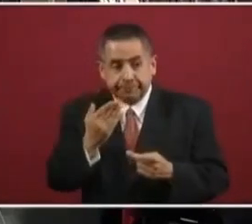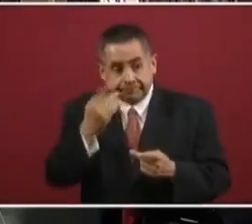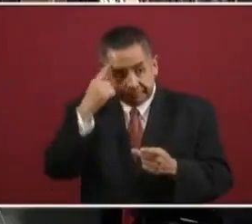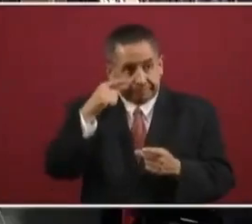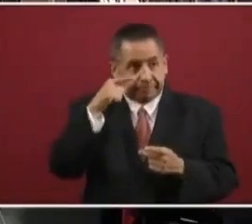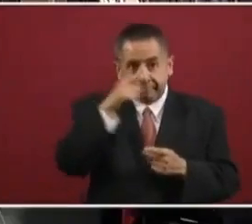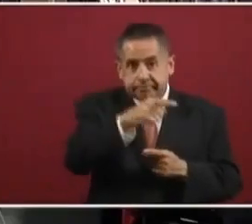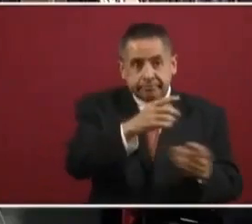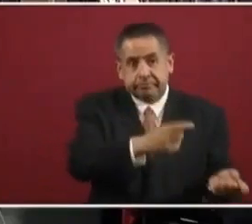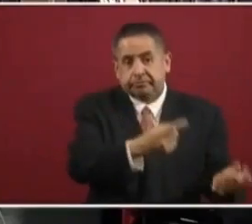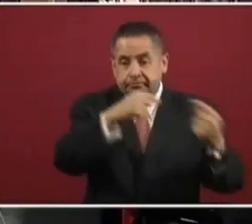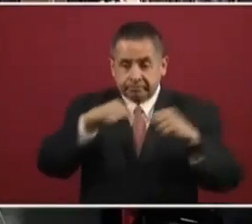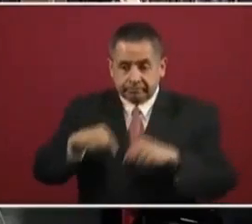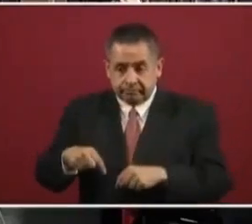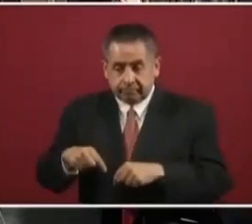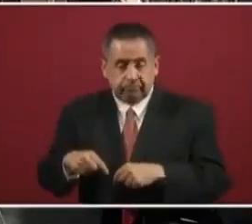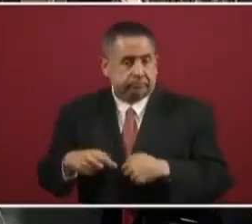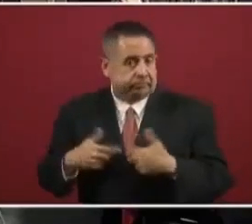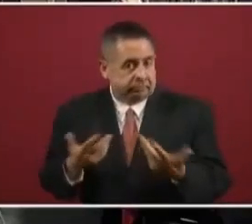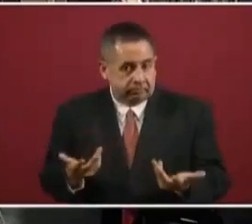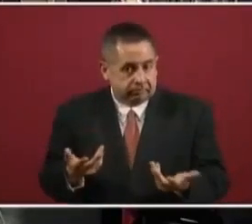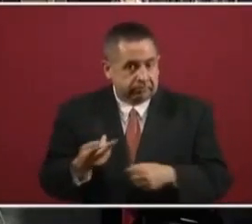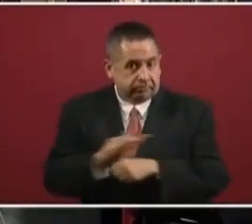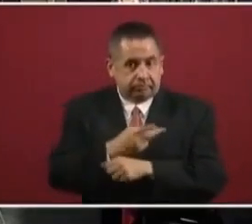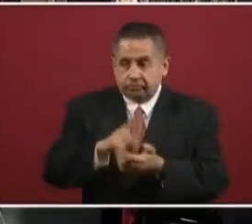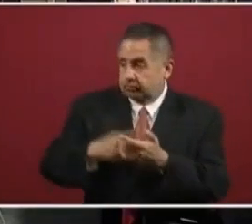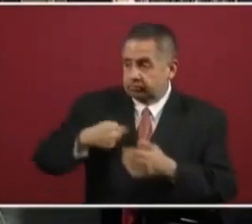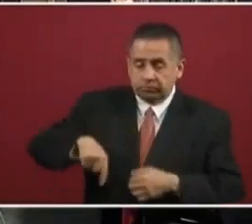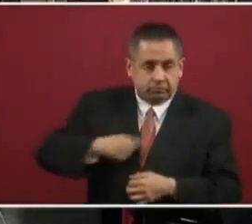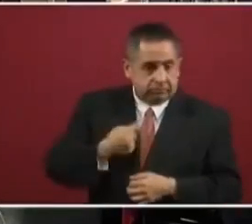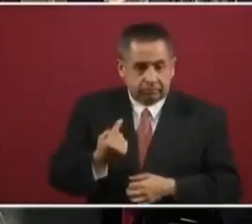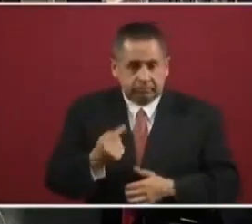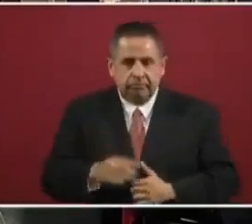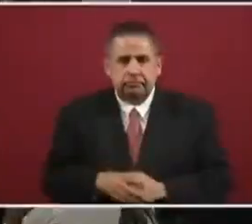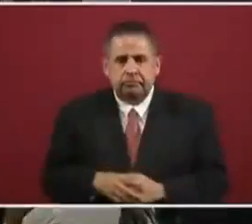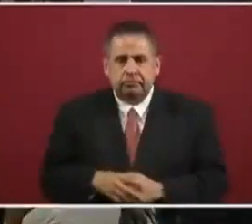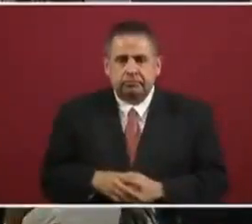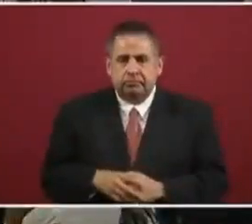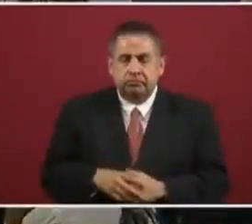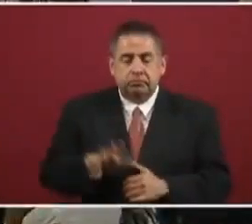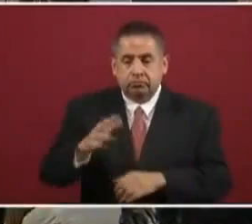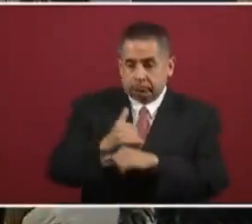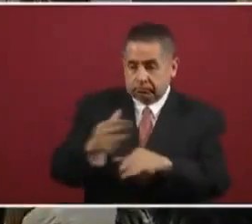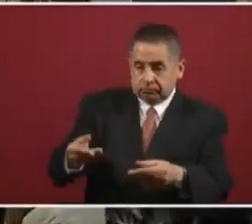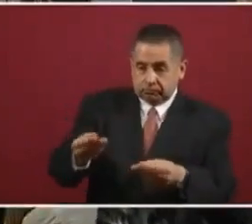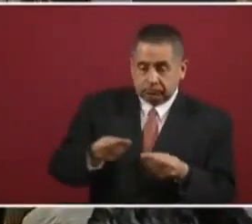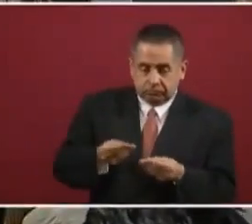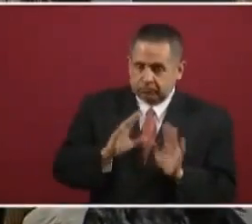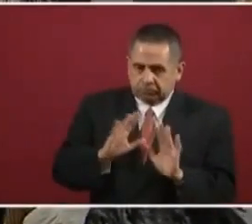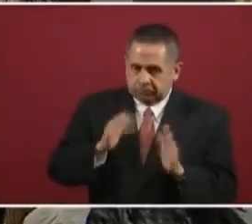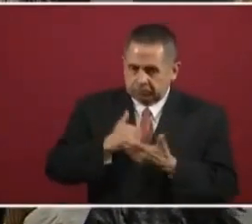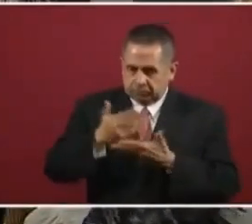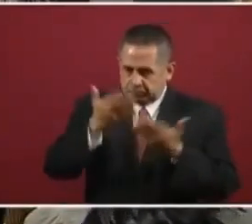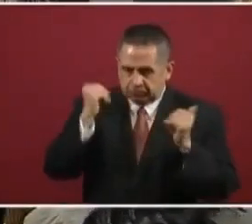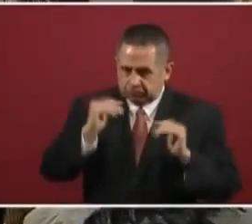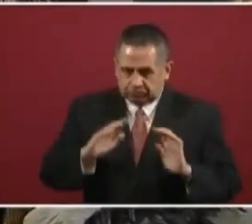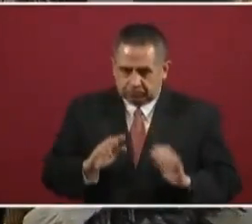deportaciones que haga nuestro vecino país del Norte Bueno yo no tengo esa información